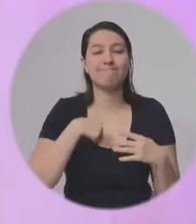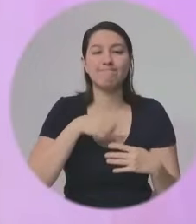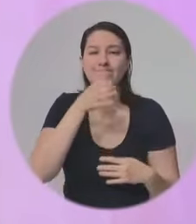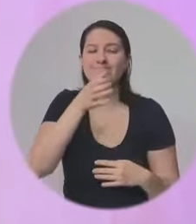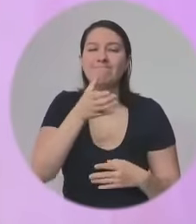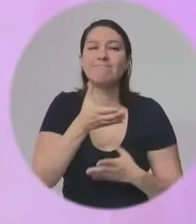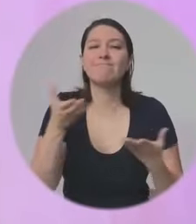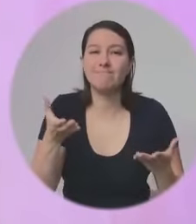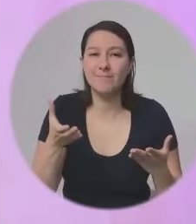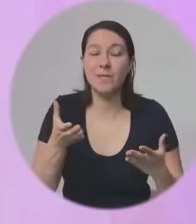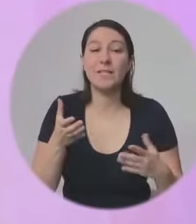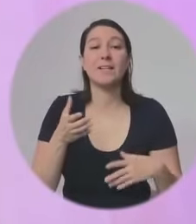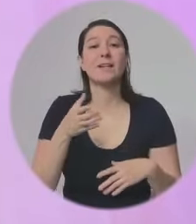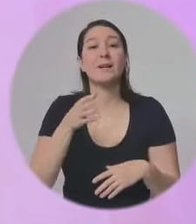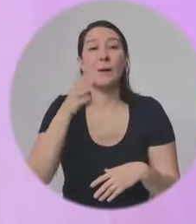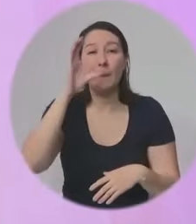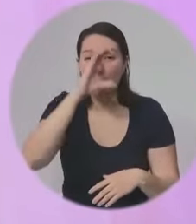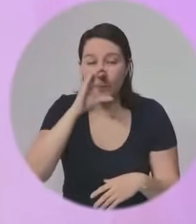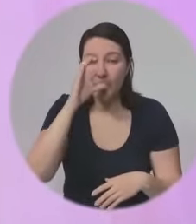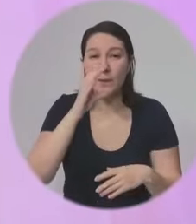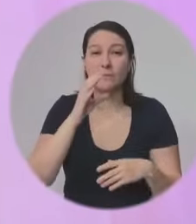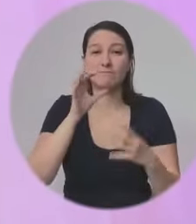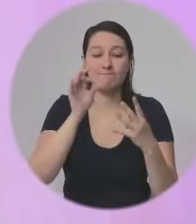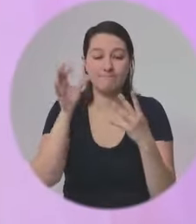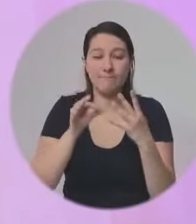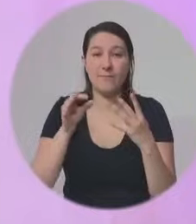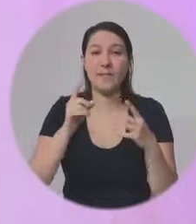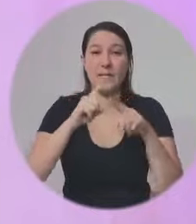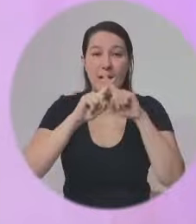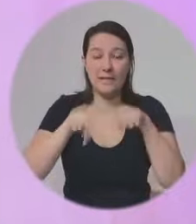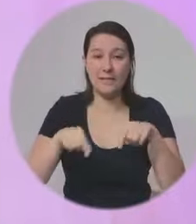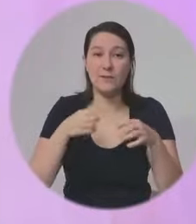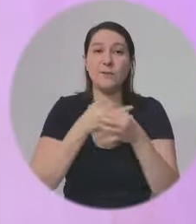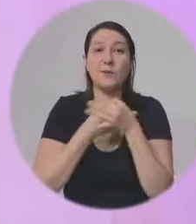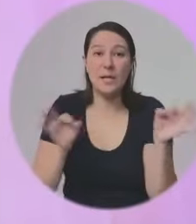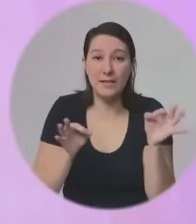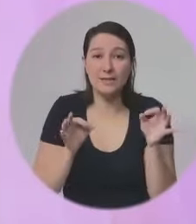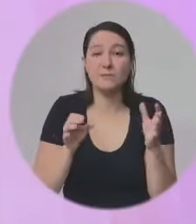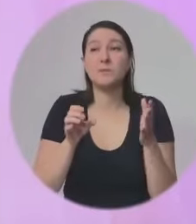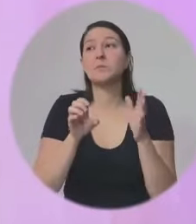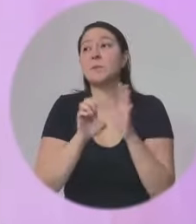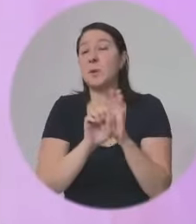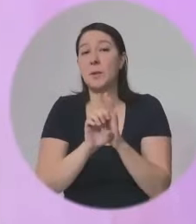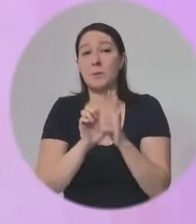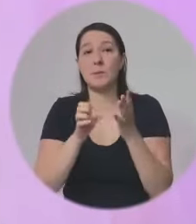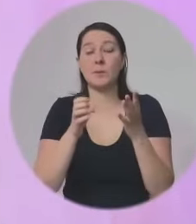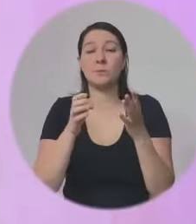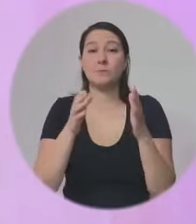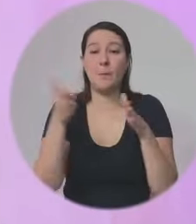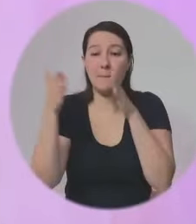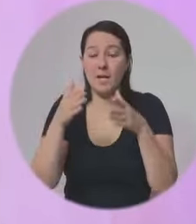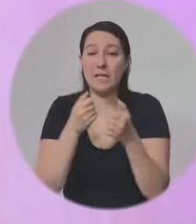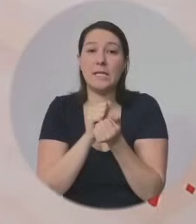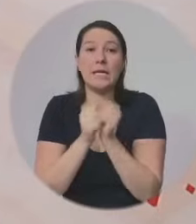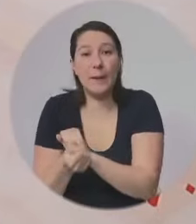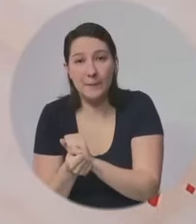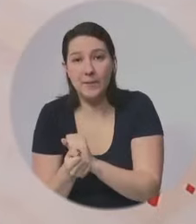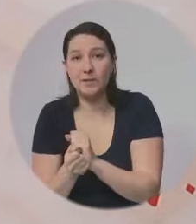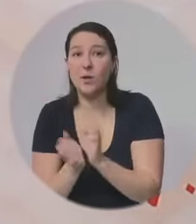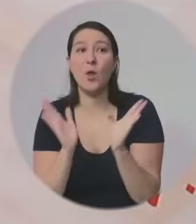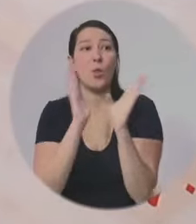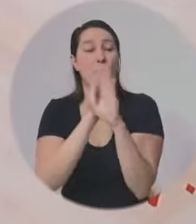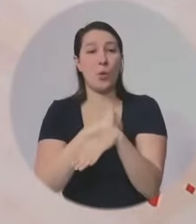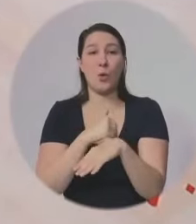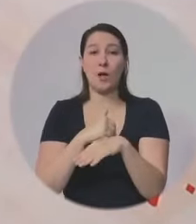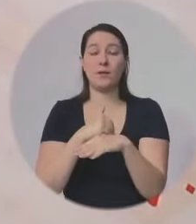cancelación gratuita por si sus planes cambien no haya algún costo extra una penalidad que les va vayan a cobrar otro